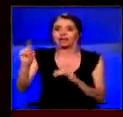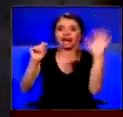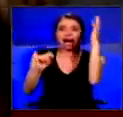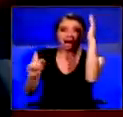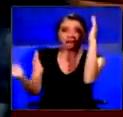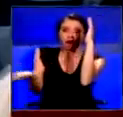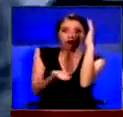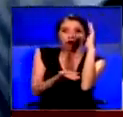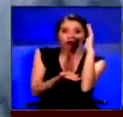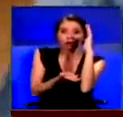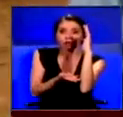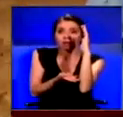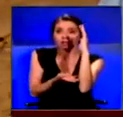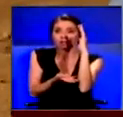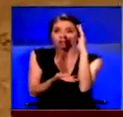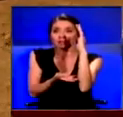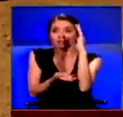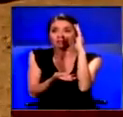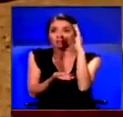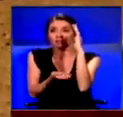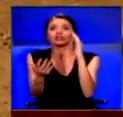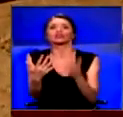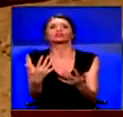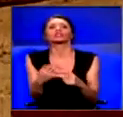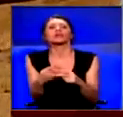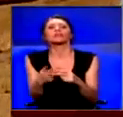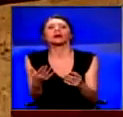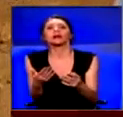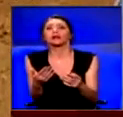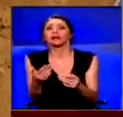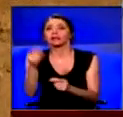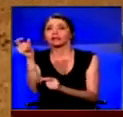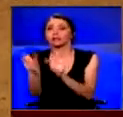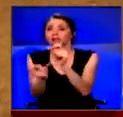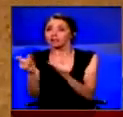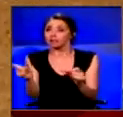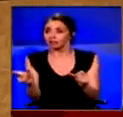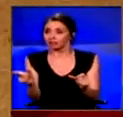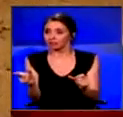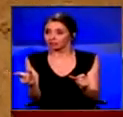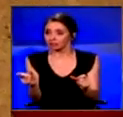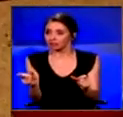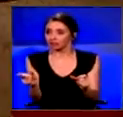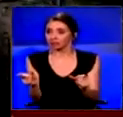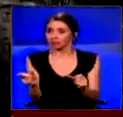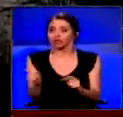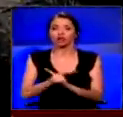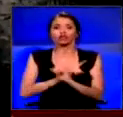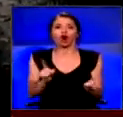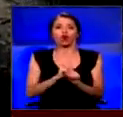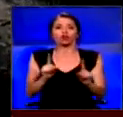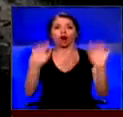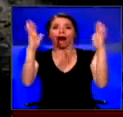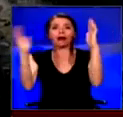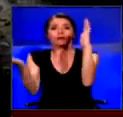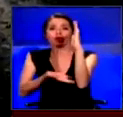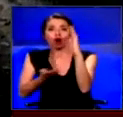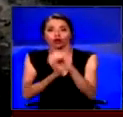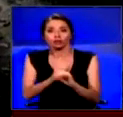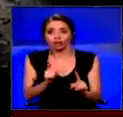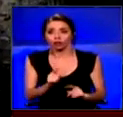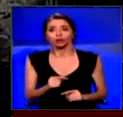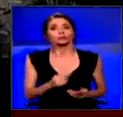llega y me coge más, los carabineros no me dejan. Cuando